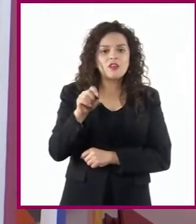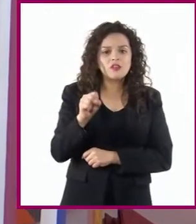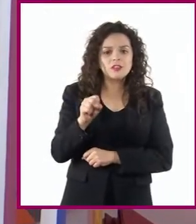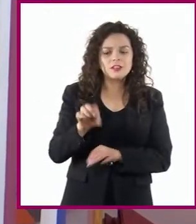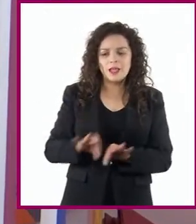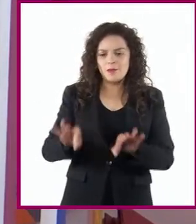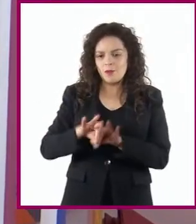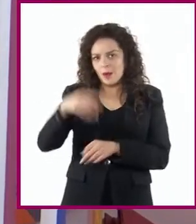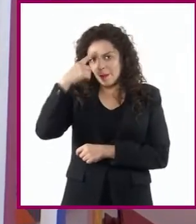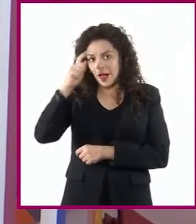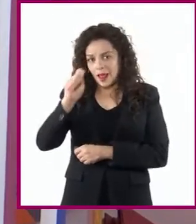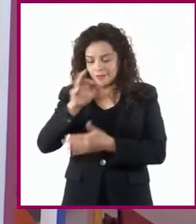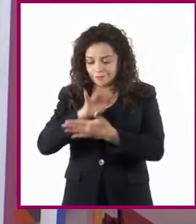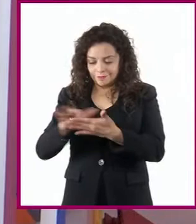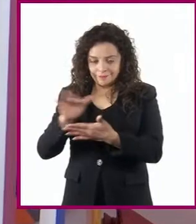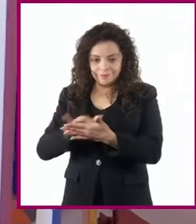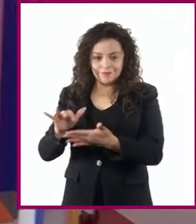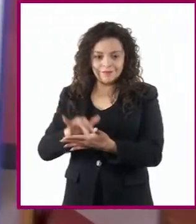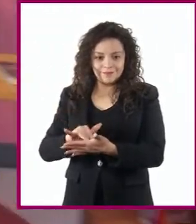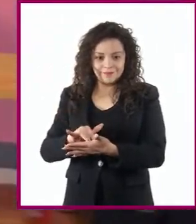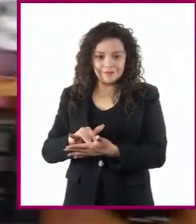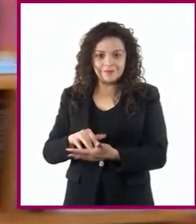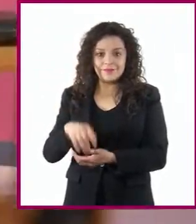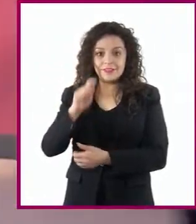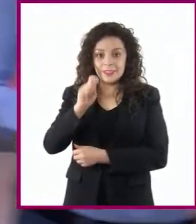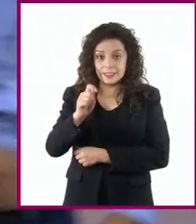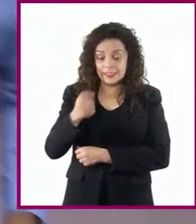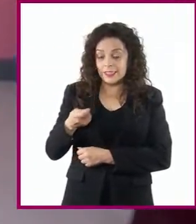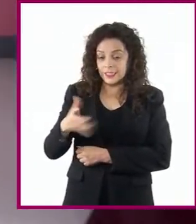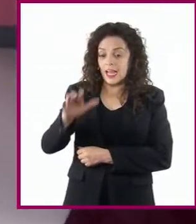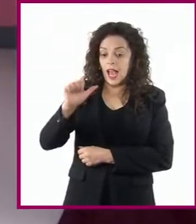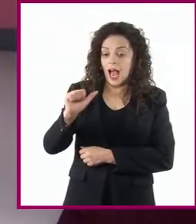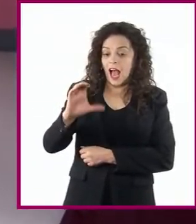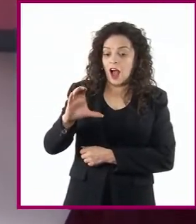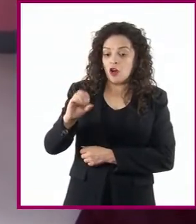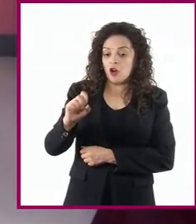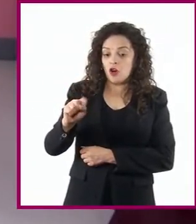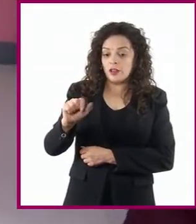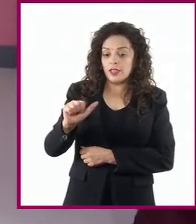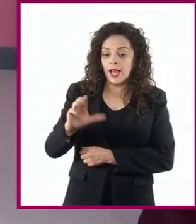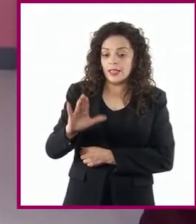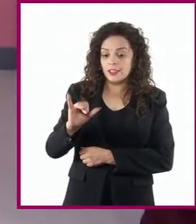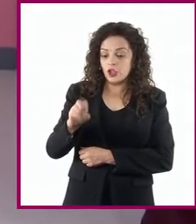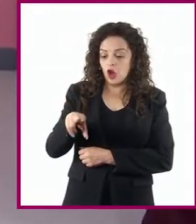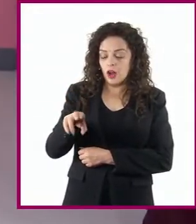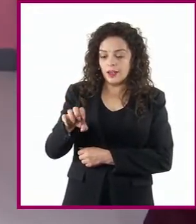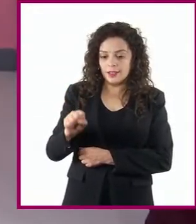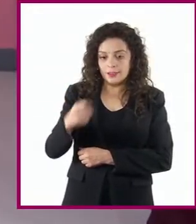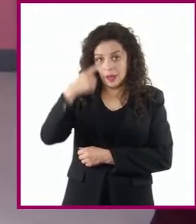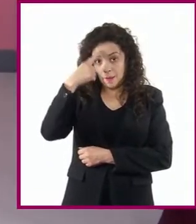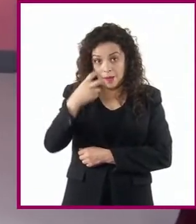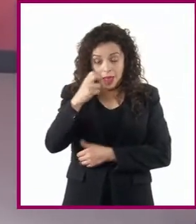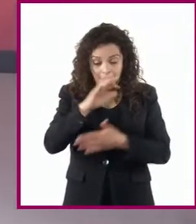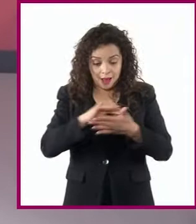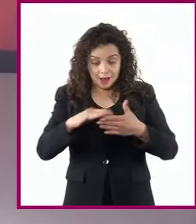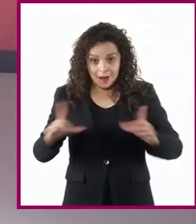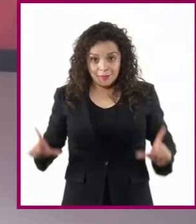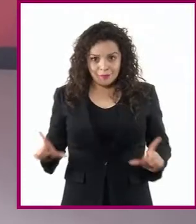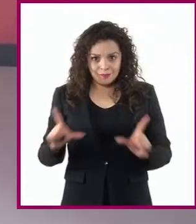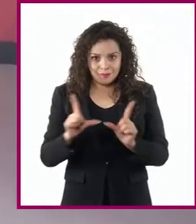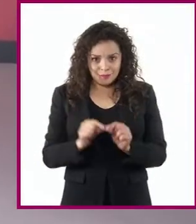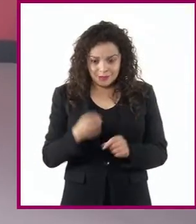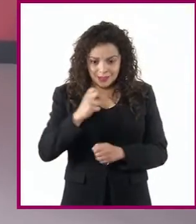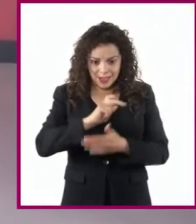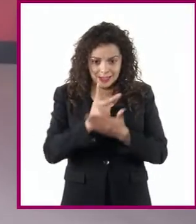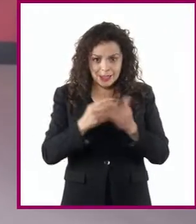para la narración, es decir, las acotaciones. Para ejemplificar estos textos, durante la sesión